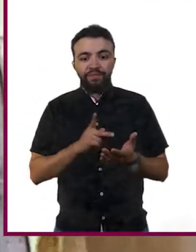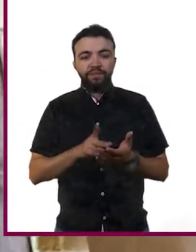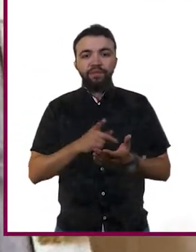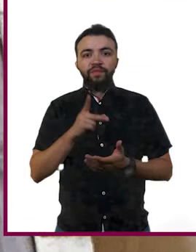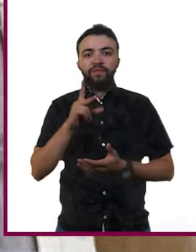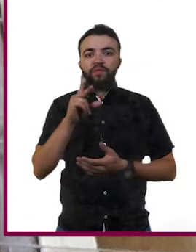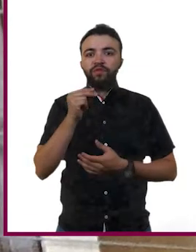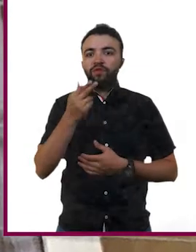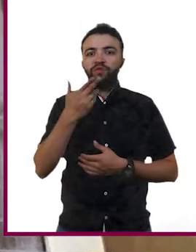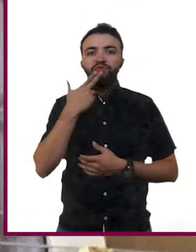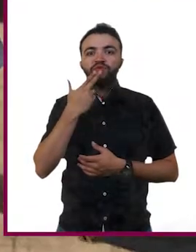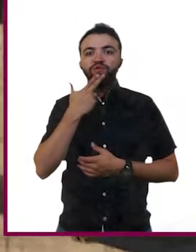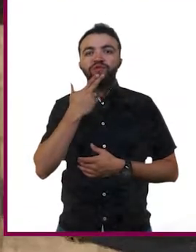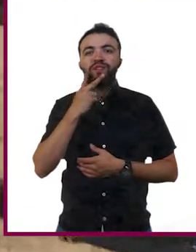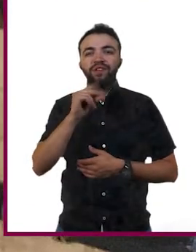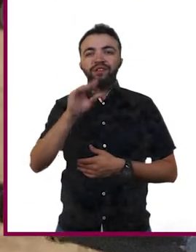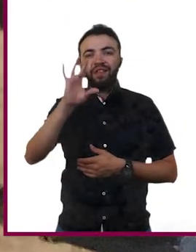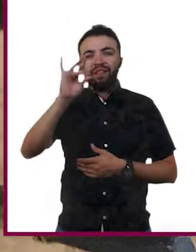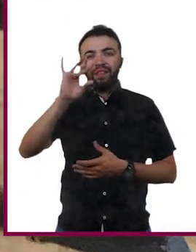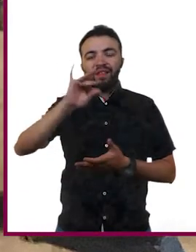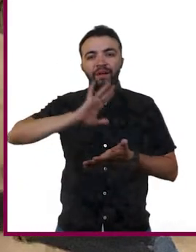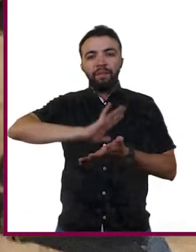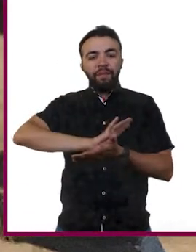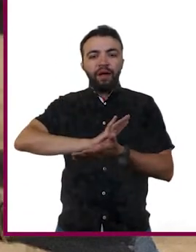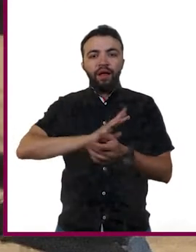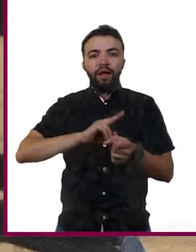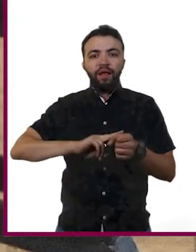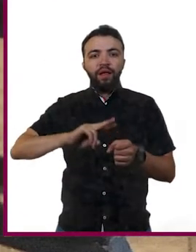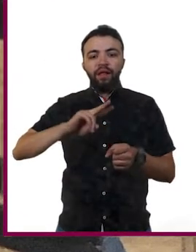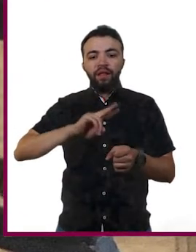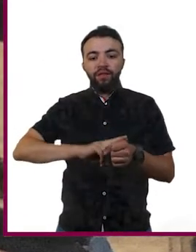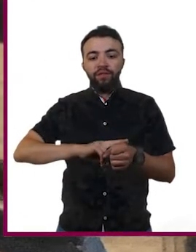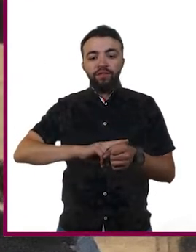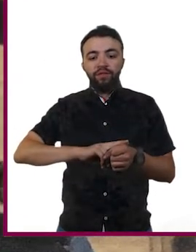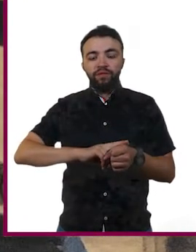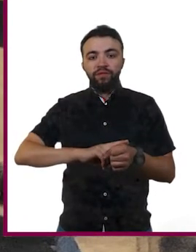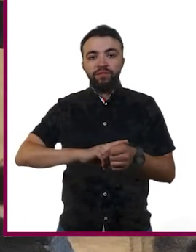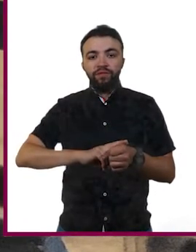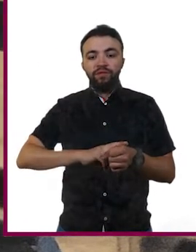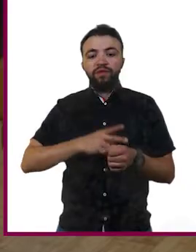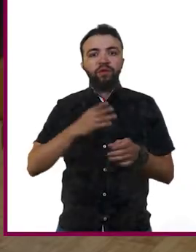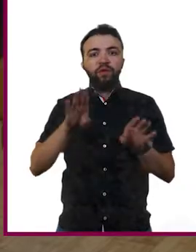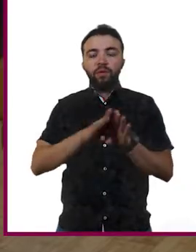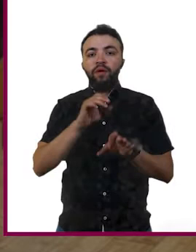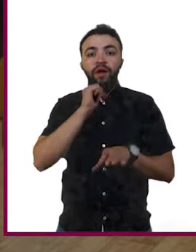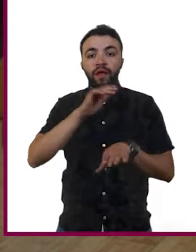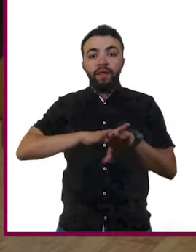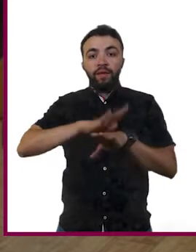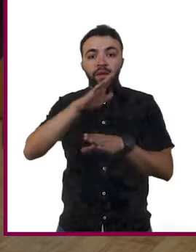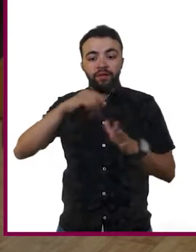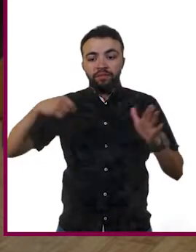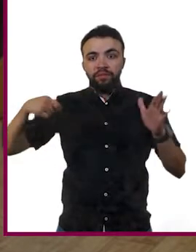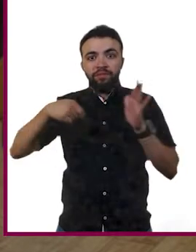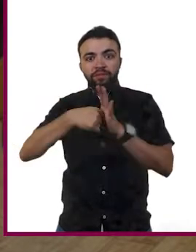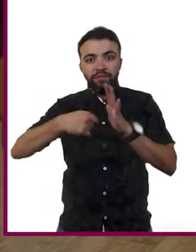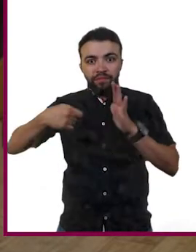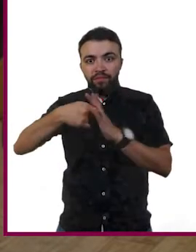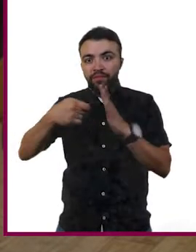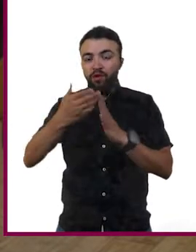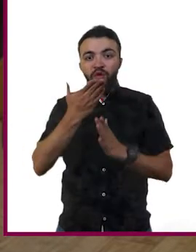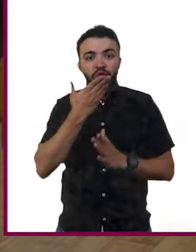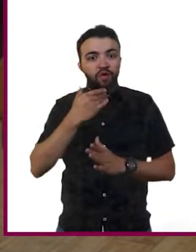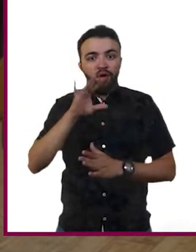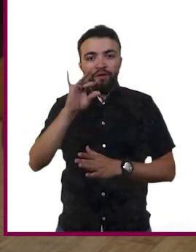usan cola o el pegamento natural. Son también a base de ensambles. Entonces, bueno, la factura de los